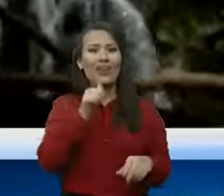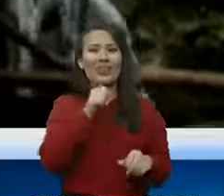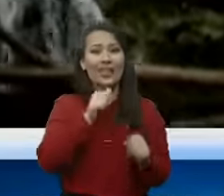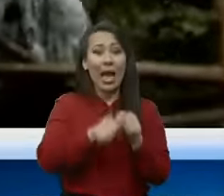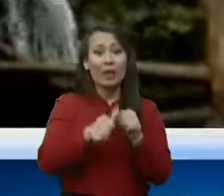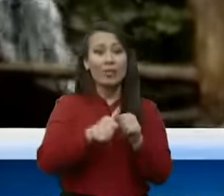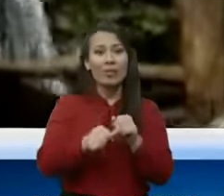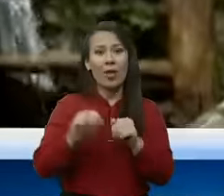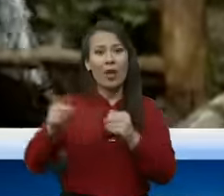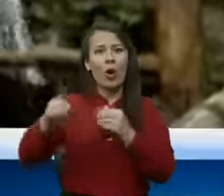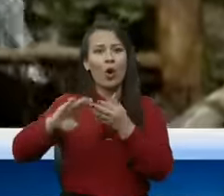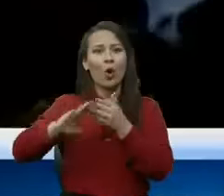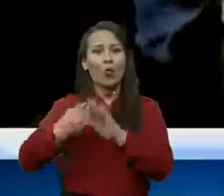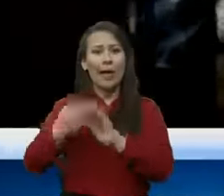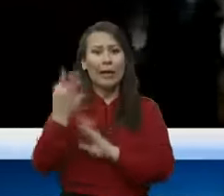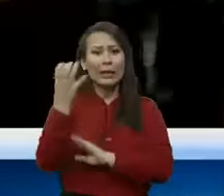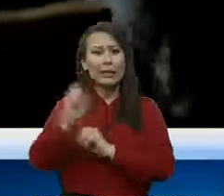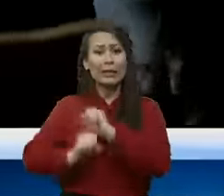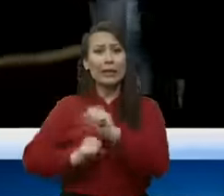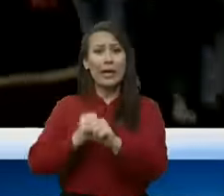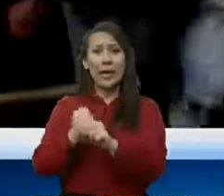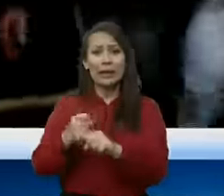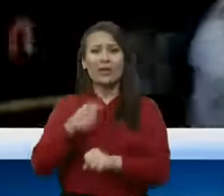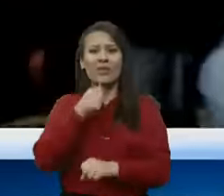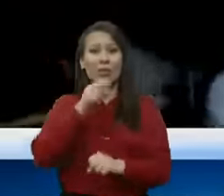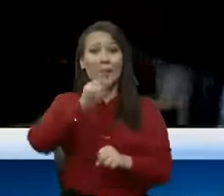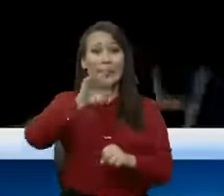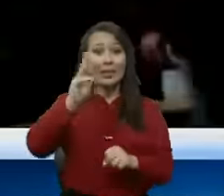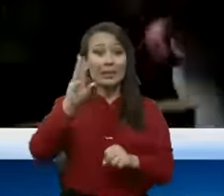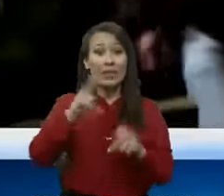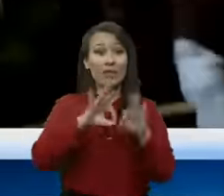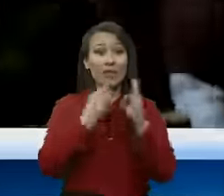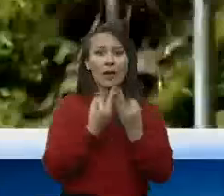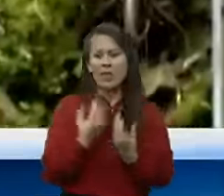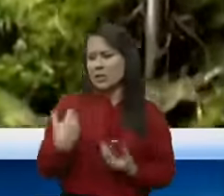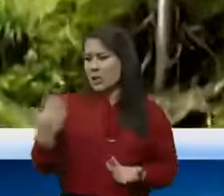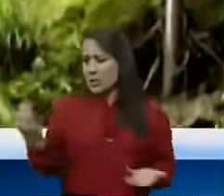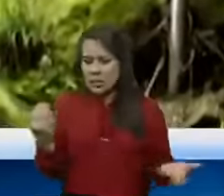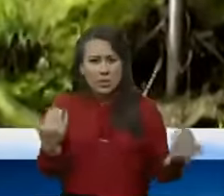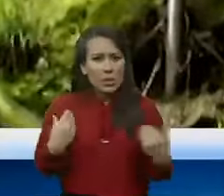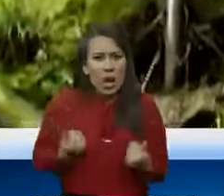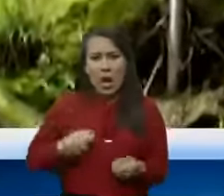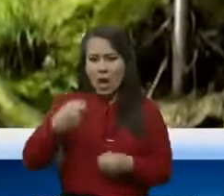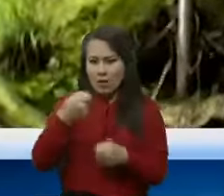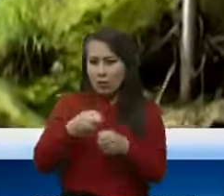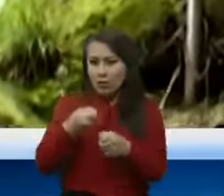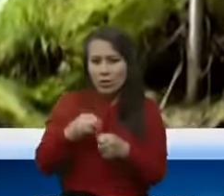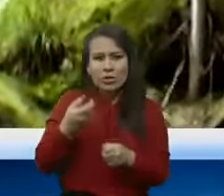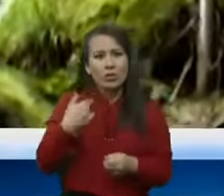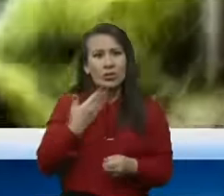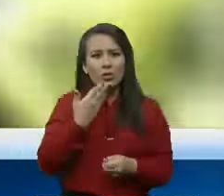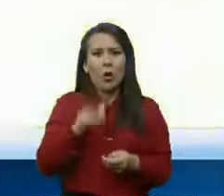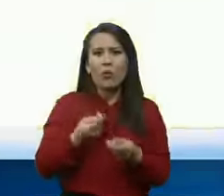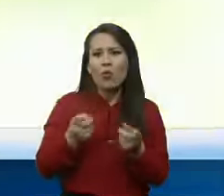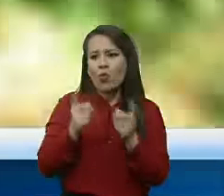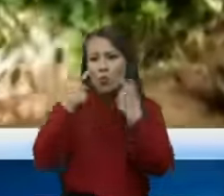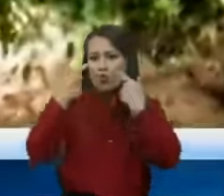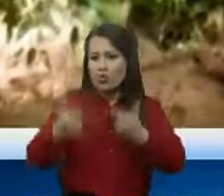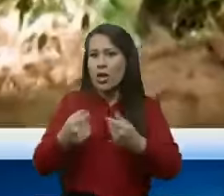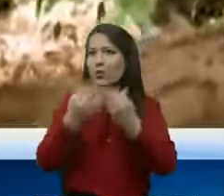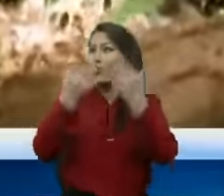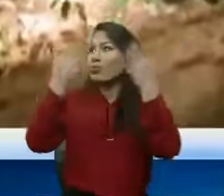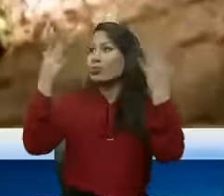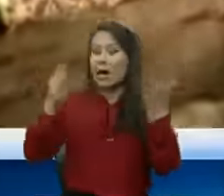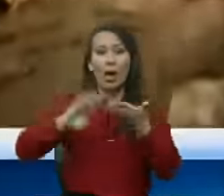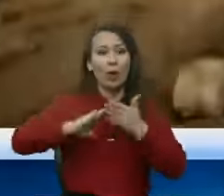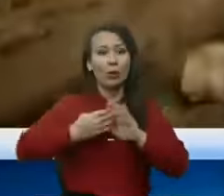comunidad desde hace 15 años 26 familias decidieron aunar esfuerzos y apostarle al turismo comunitario a cada